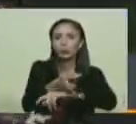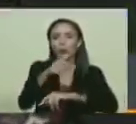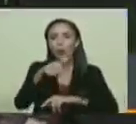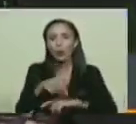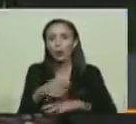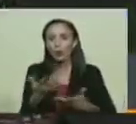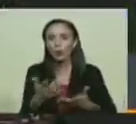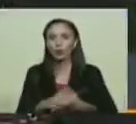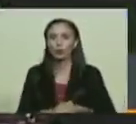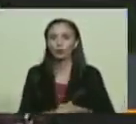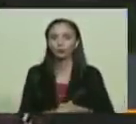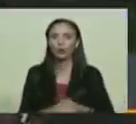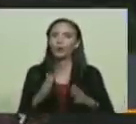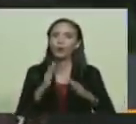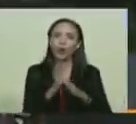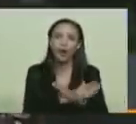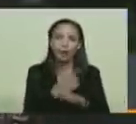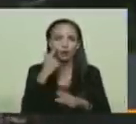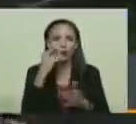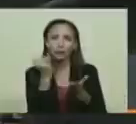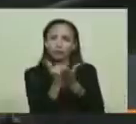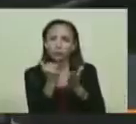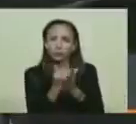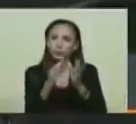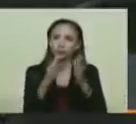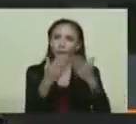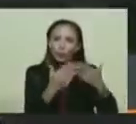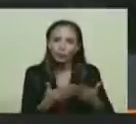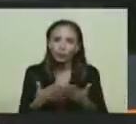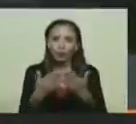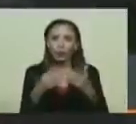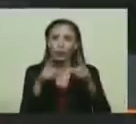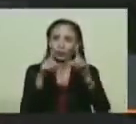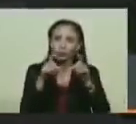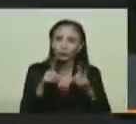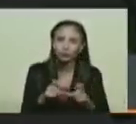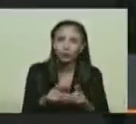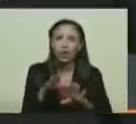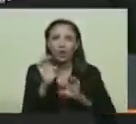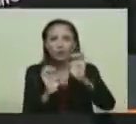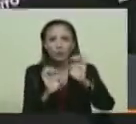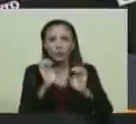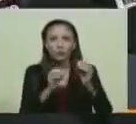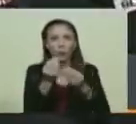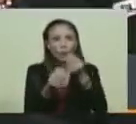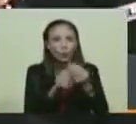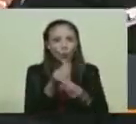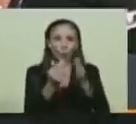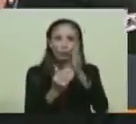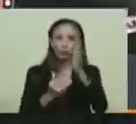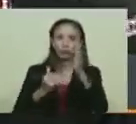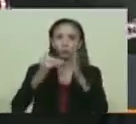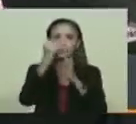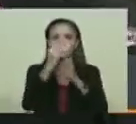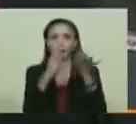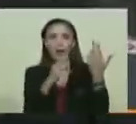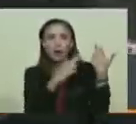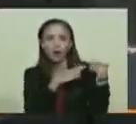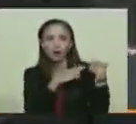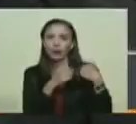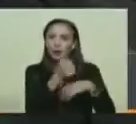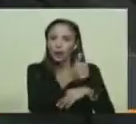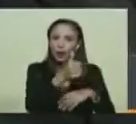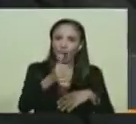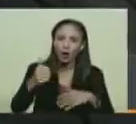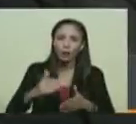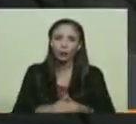en antiguas revisiones a los expedientes se determinó los rangos que debían